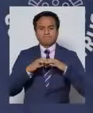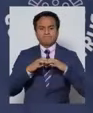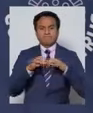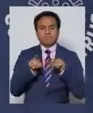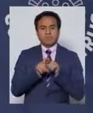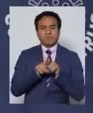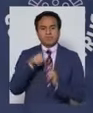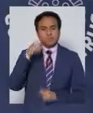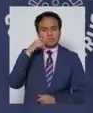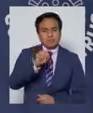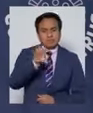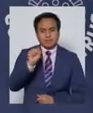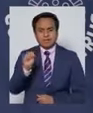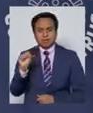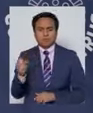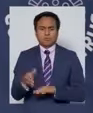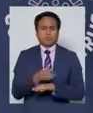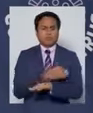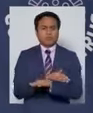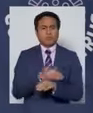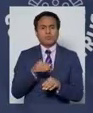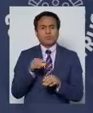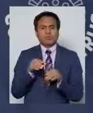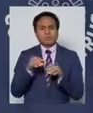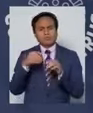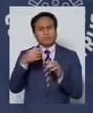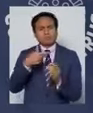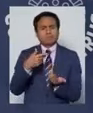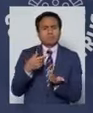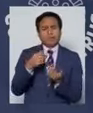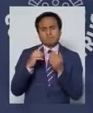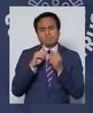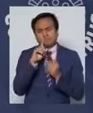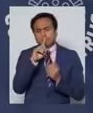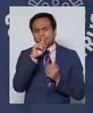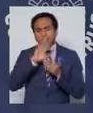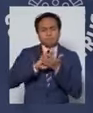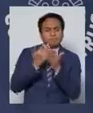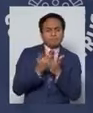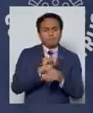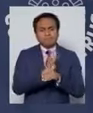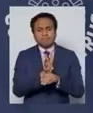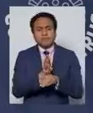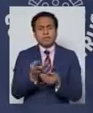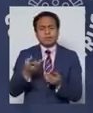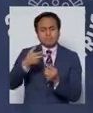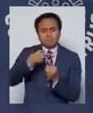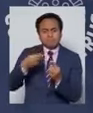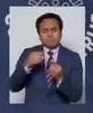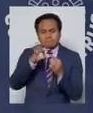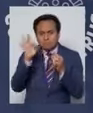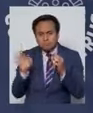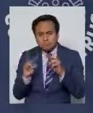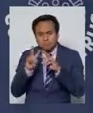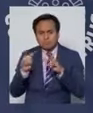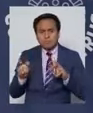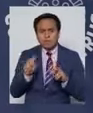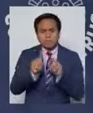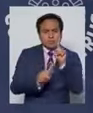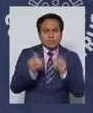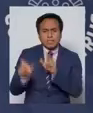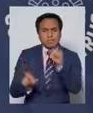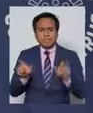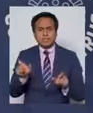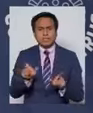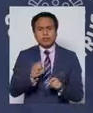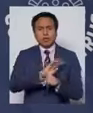diagnóstico oportuno, el testeo. Hemos aumentado todos los días el número de exámenes para ir a encontrar a aquellas